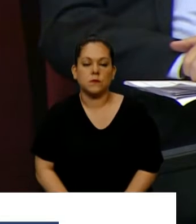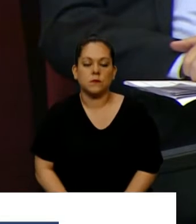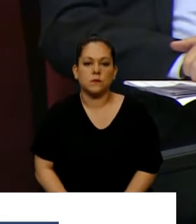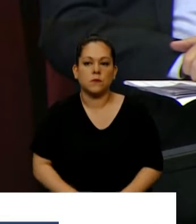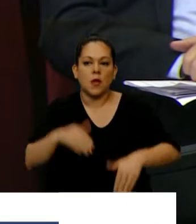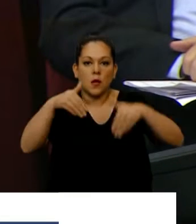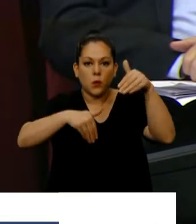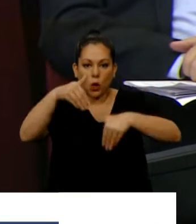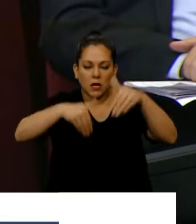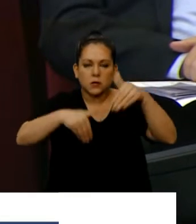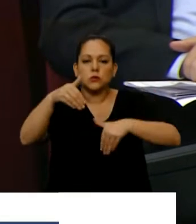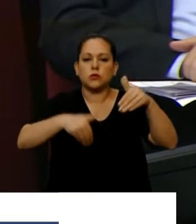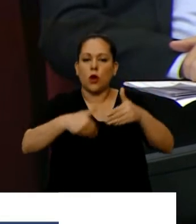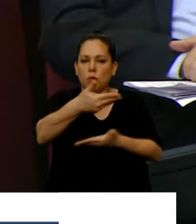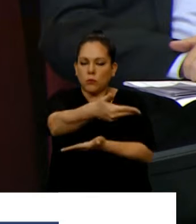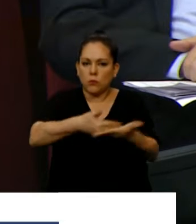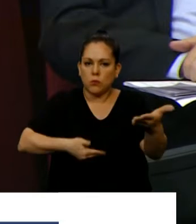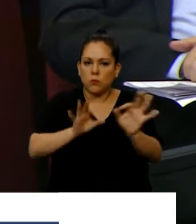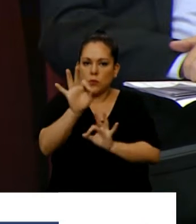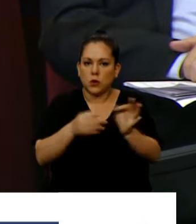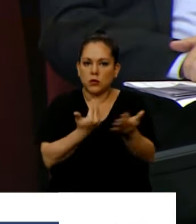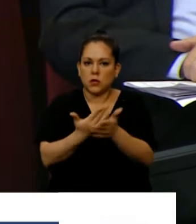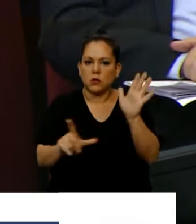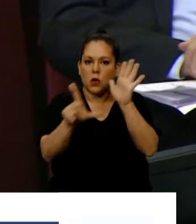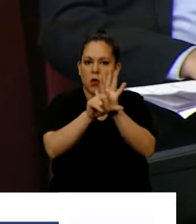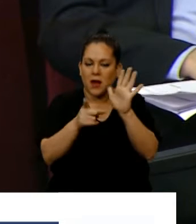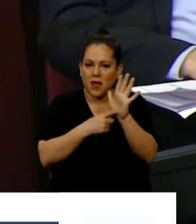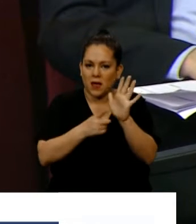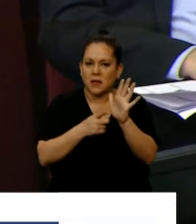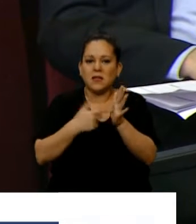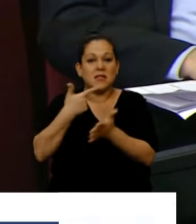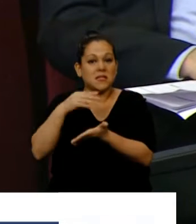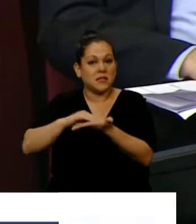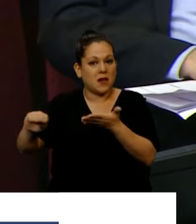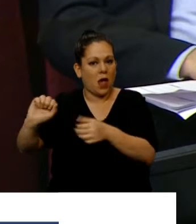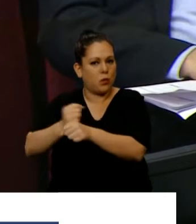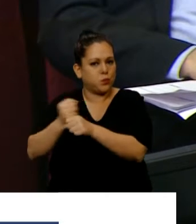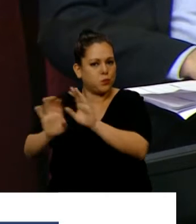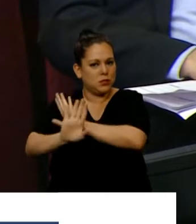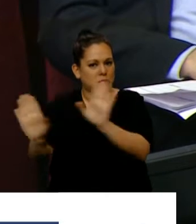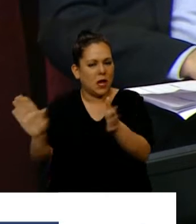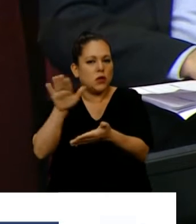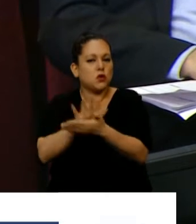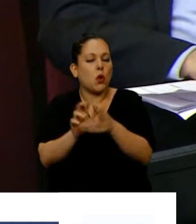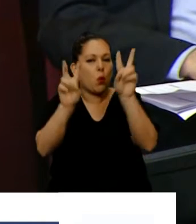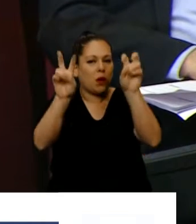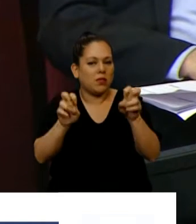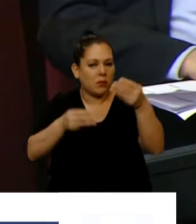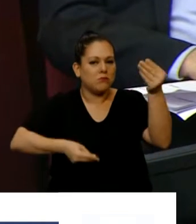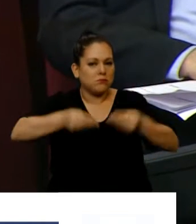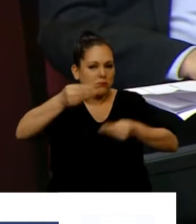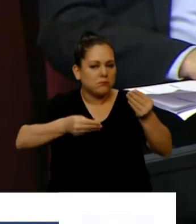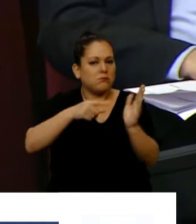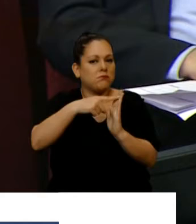el proyecto de ley venido en revisión del Honorable Senado sobre la aprobación e instrumentación